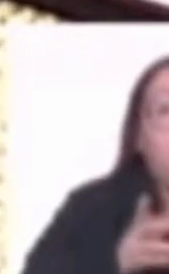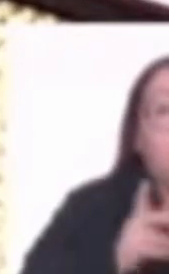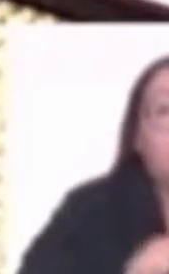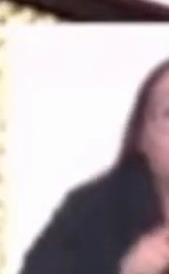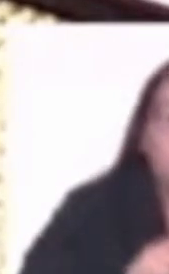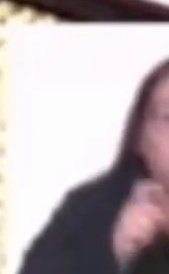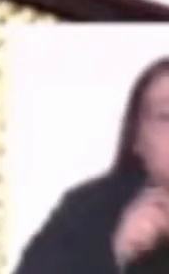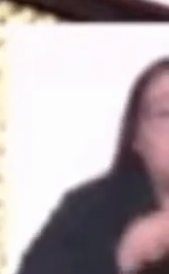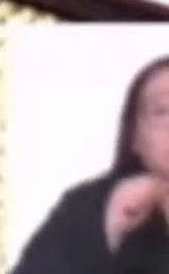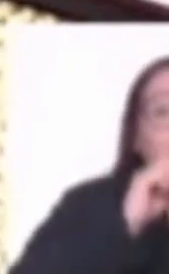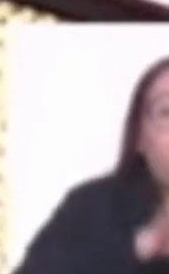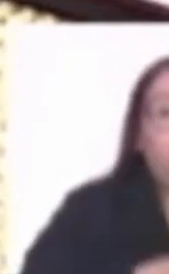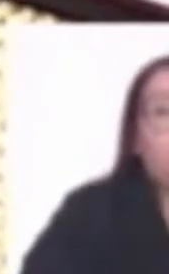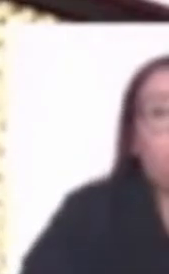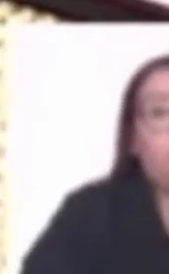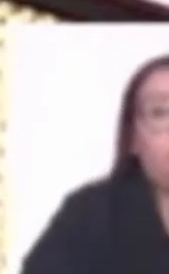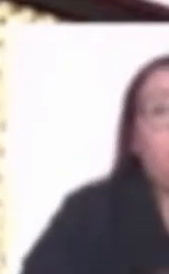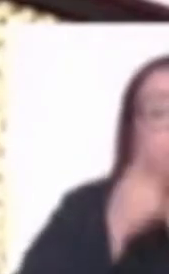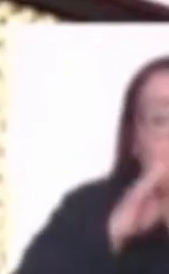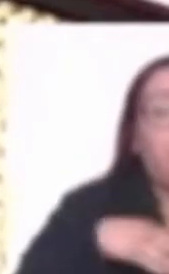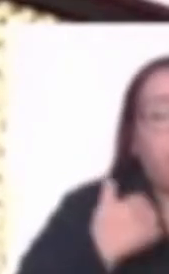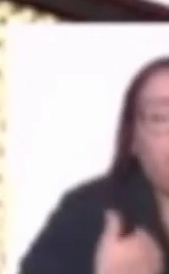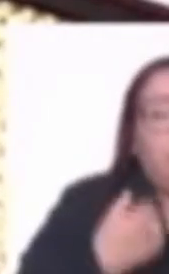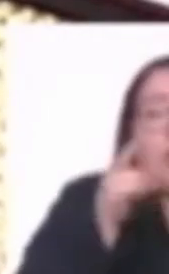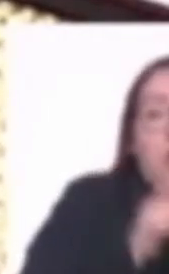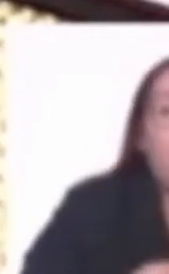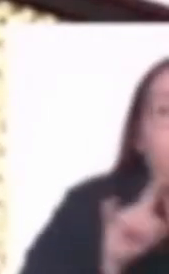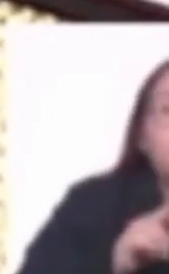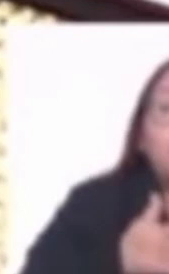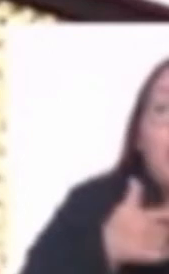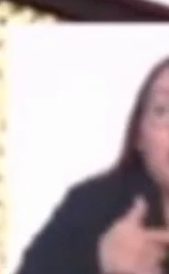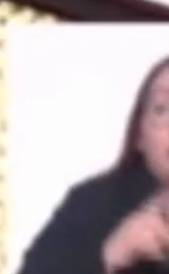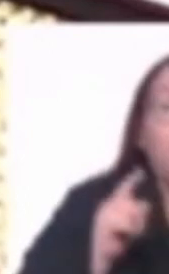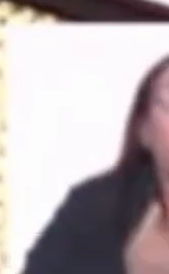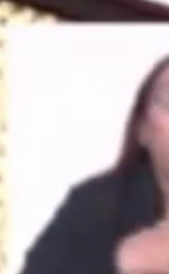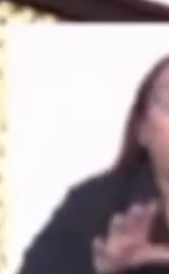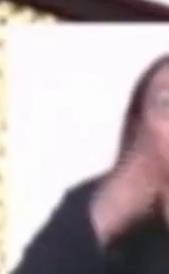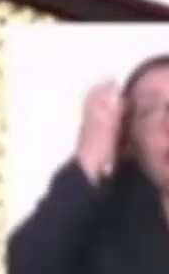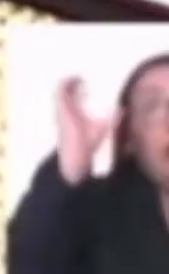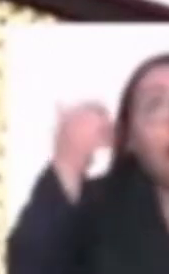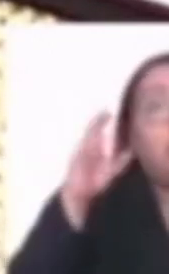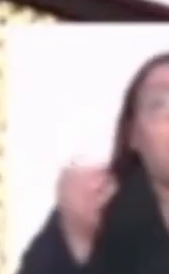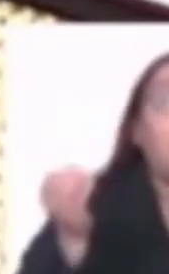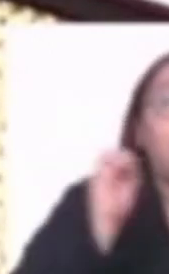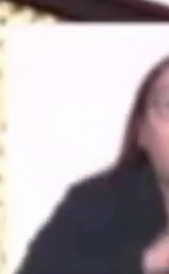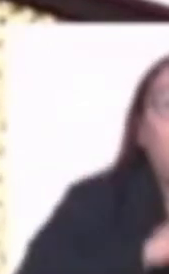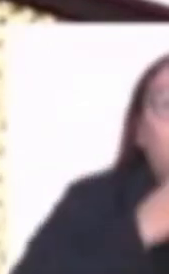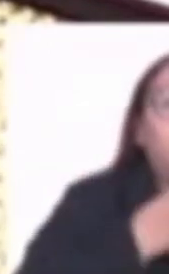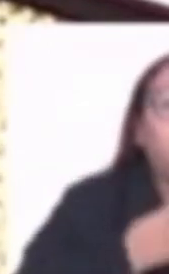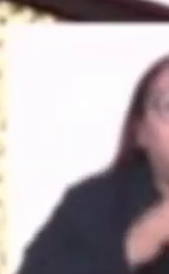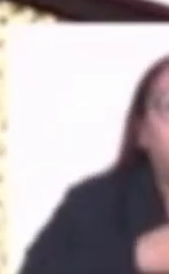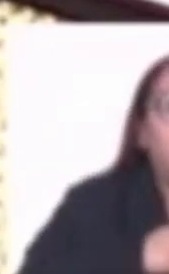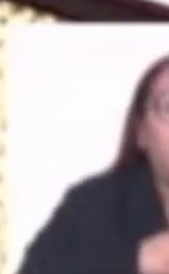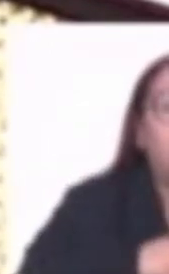aquellos civiles que cumplen los requisitos para poder obtenerlo y no más bien crear una mayor discrecionalidad